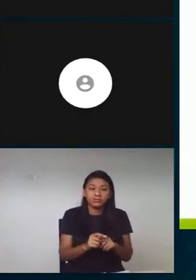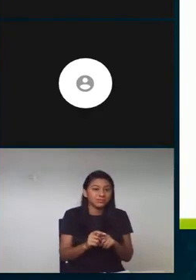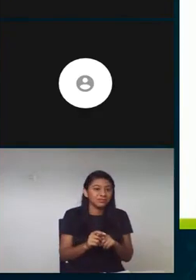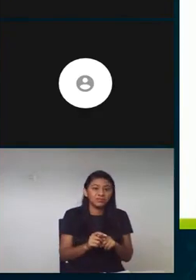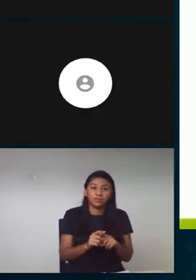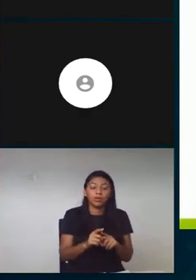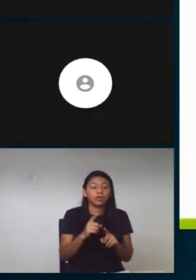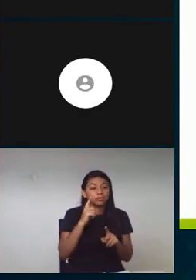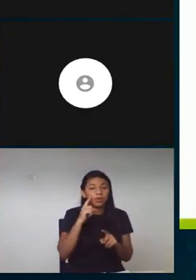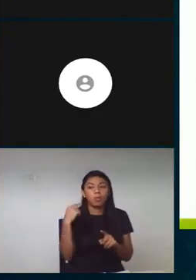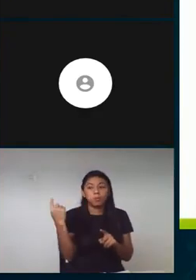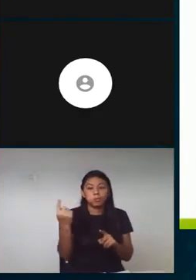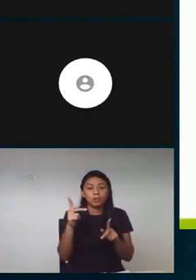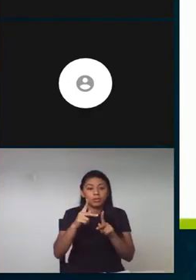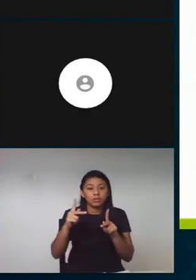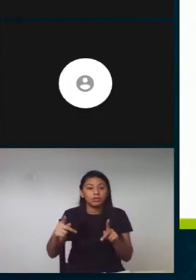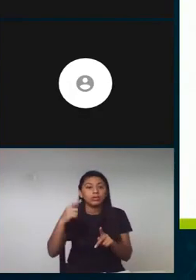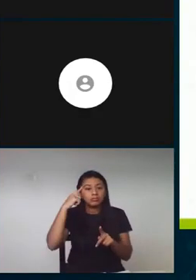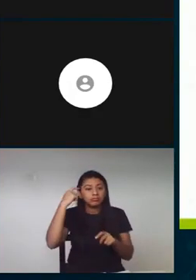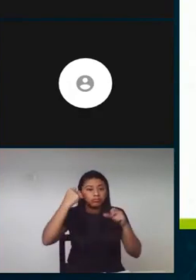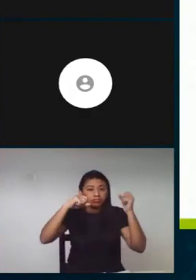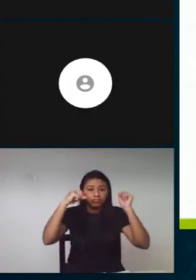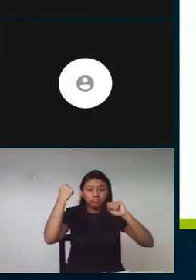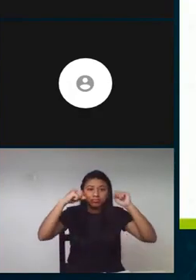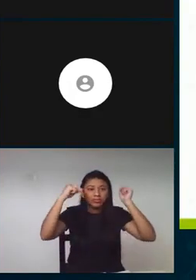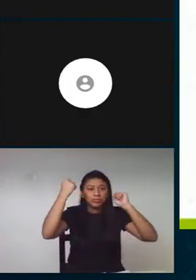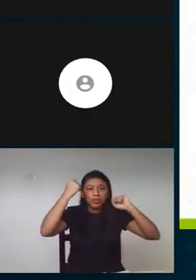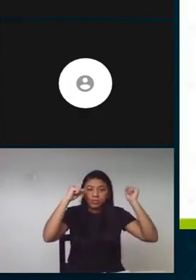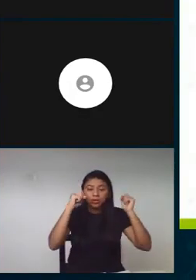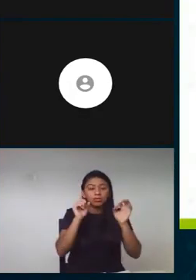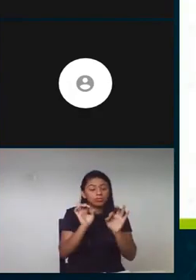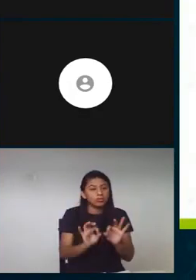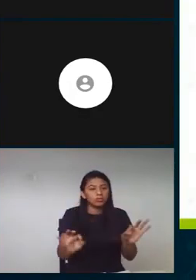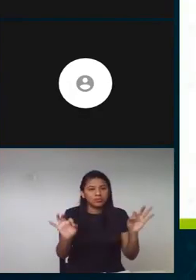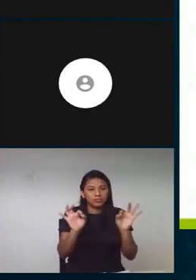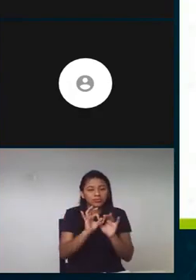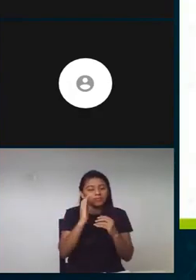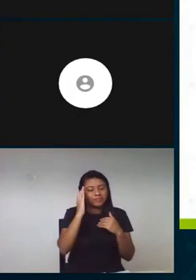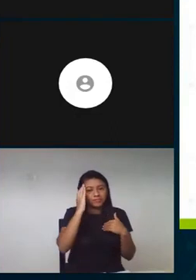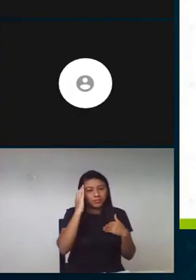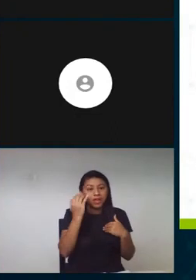preocupante. Entonces, vamos a analizar pues esos datos, queremos hacerlos partícipes de esta información.